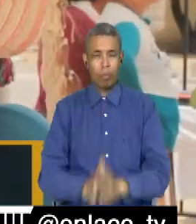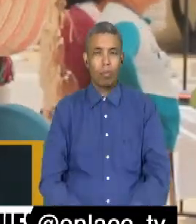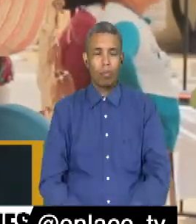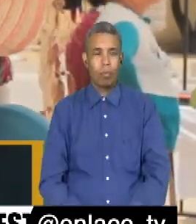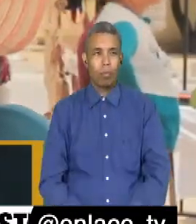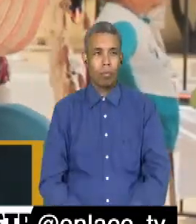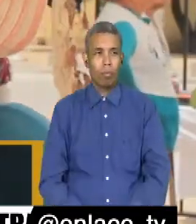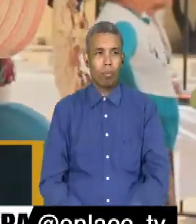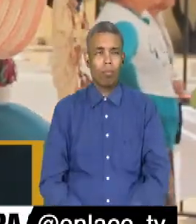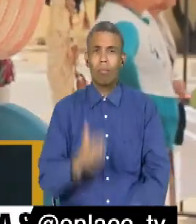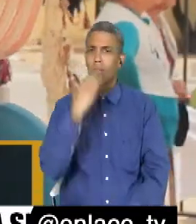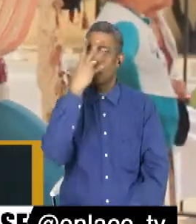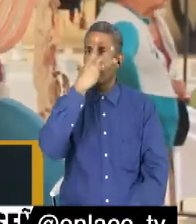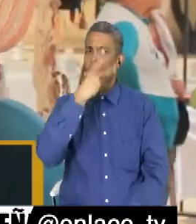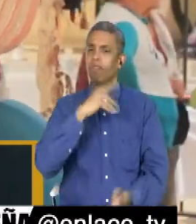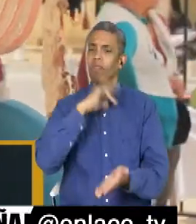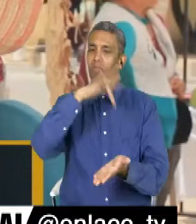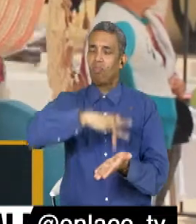agradable, muy bonito.